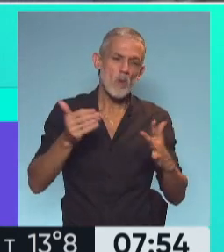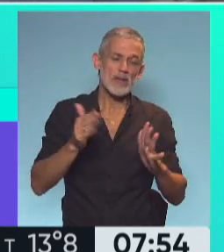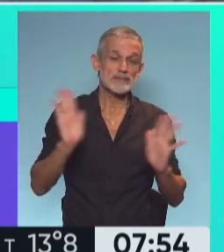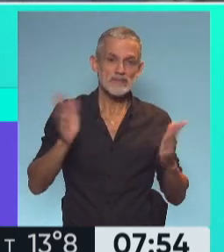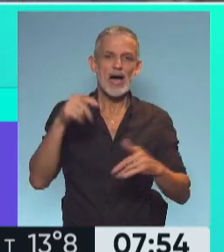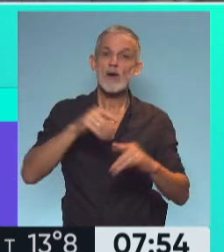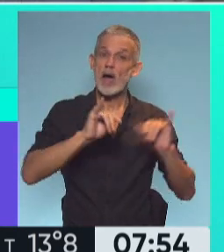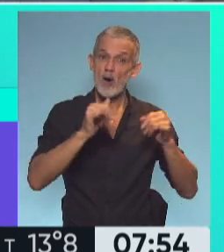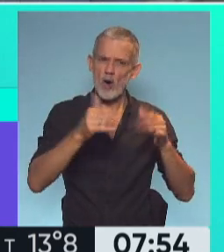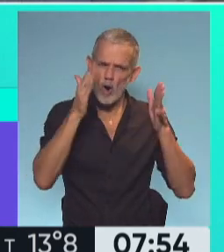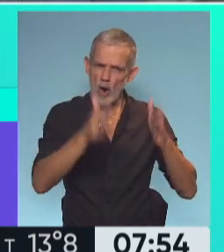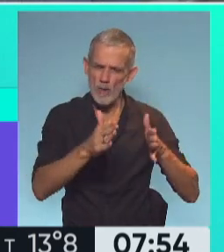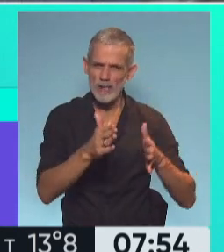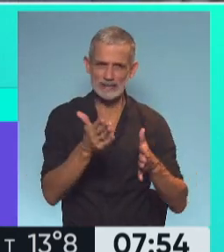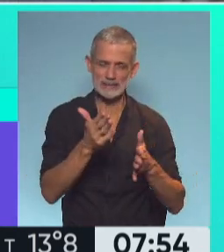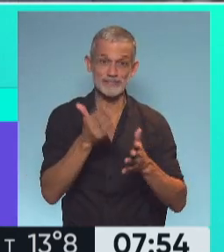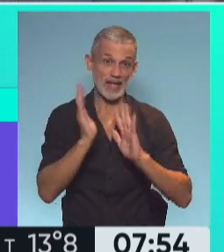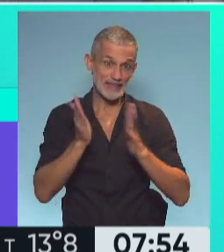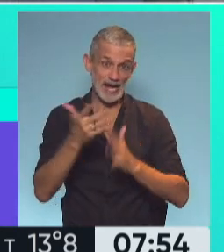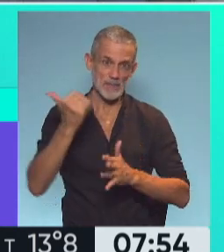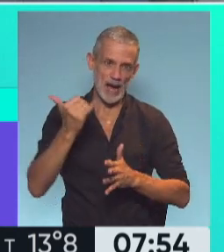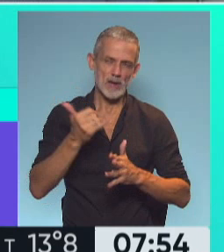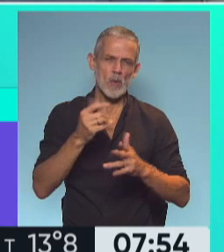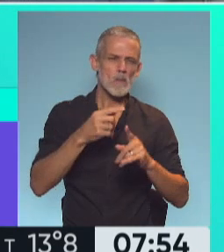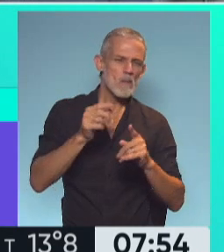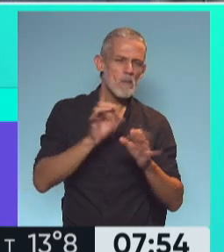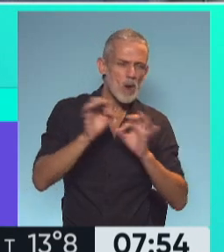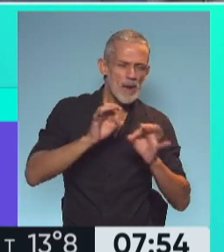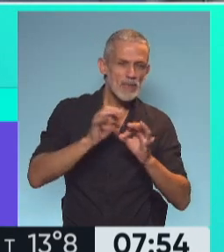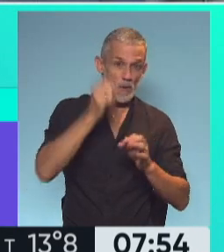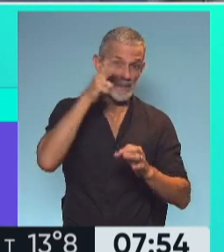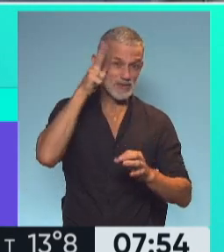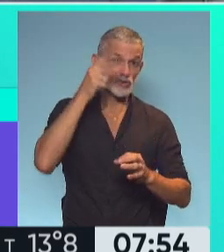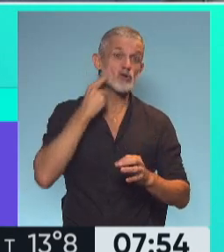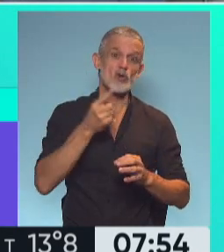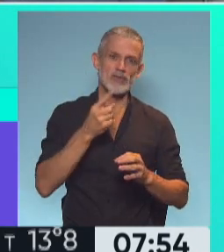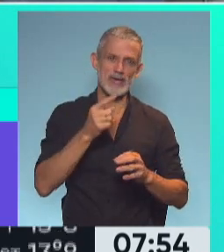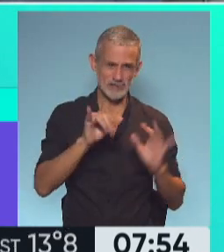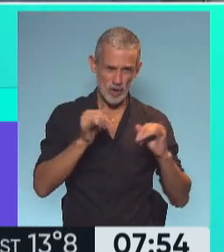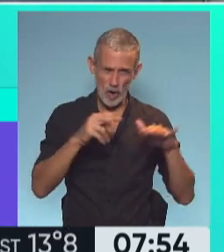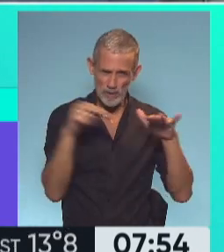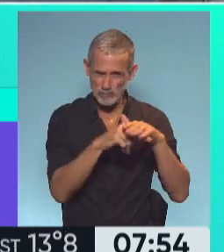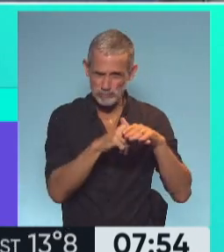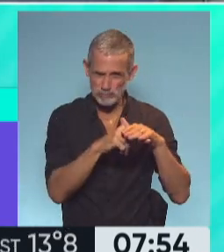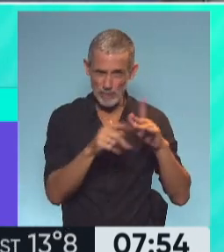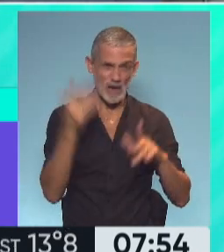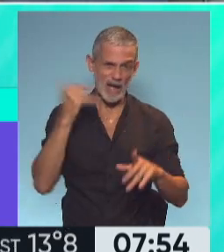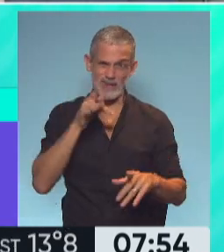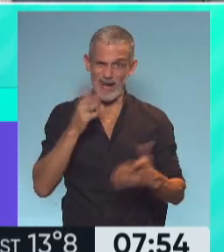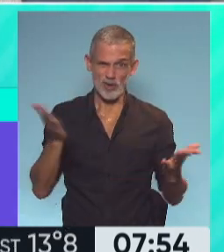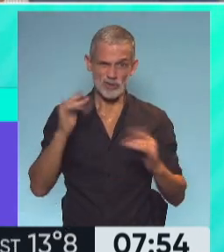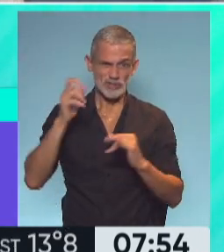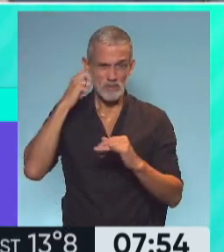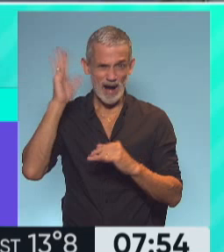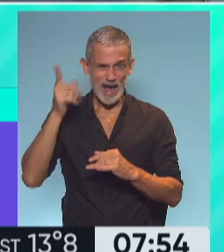gente más joven. Lo tienen los terapistas con un promedio de 28 días de internación, cuando era 14, en el caso de la